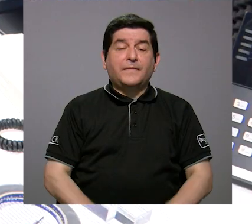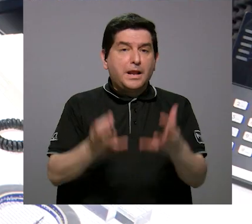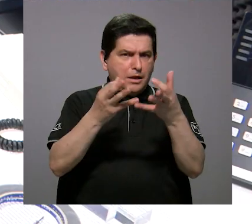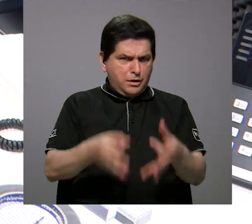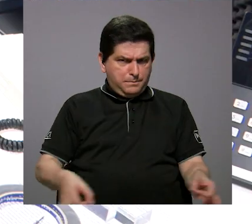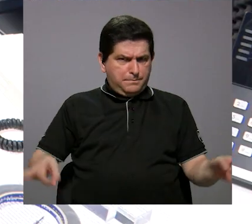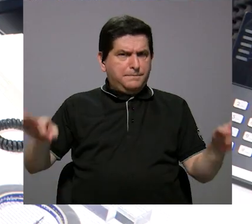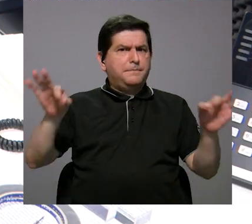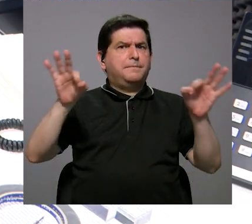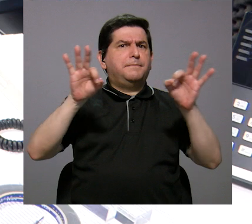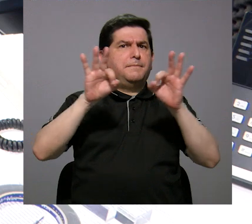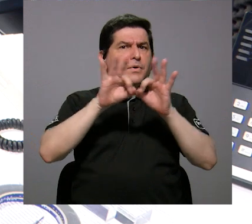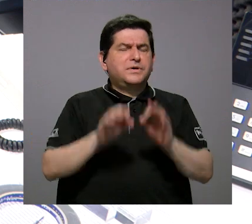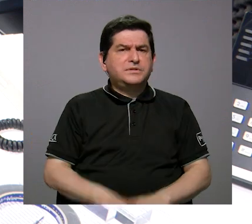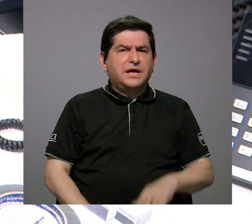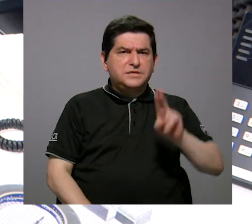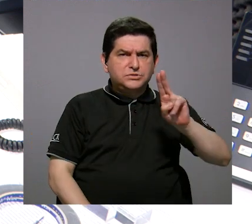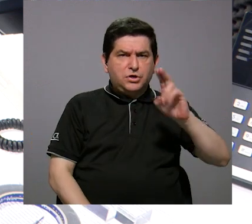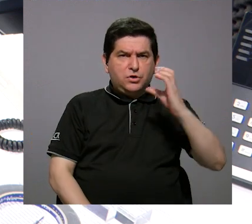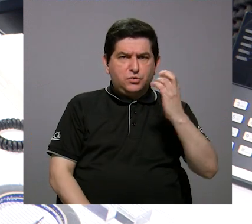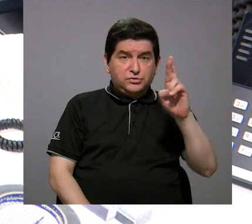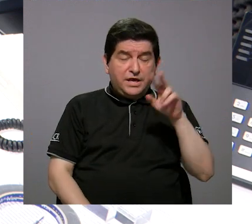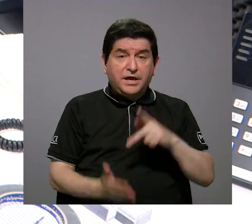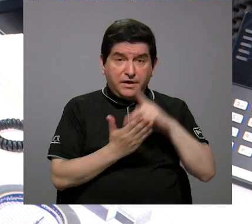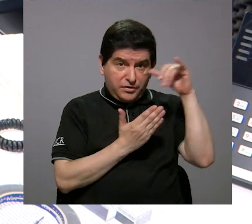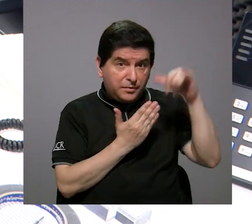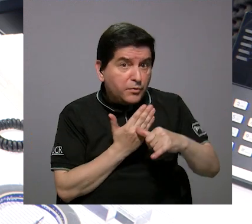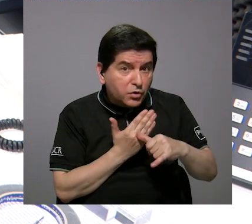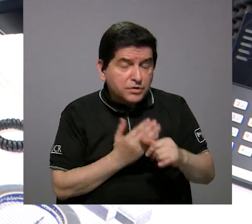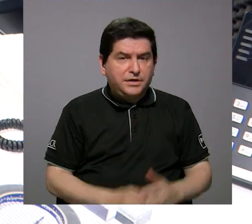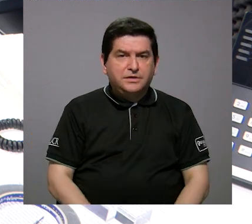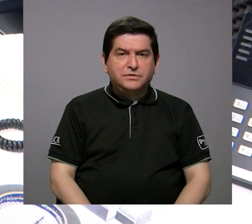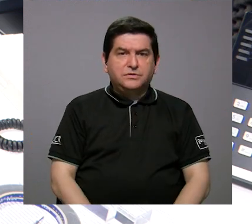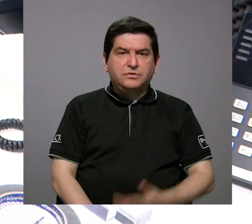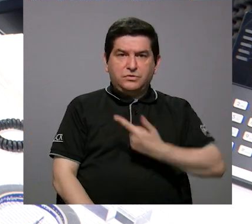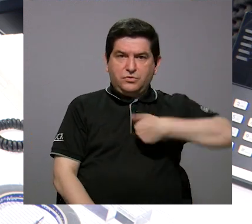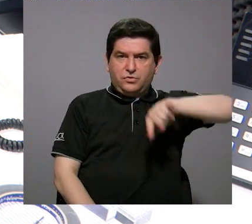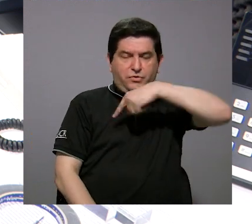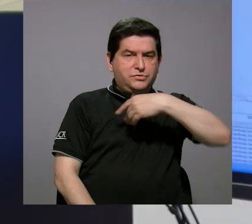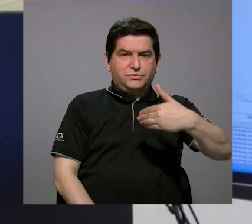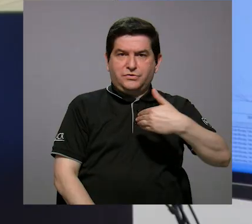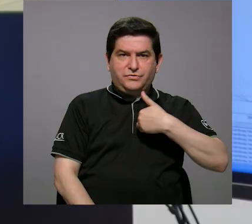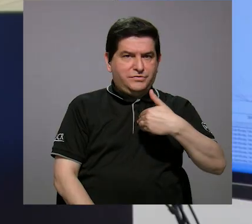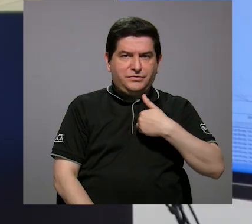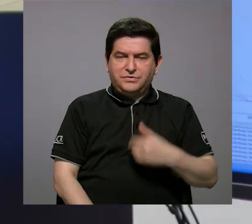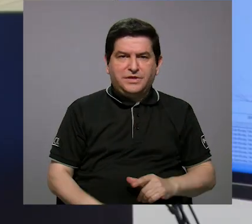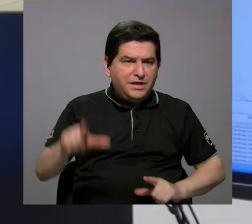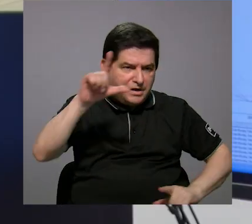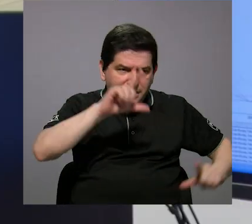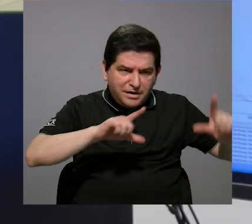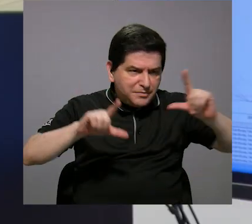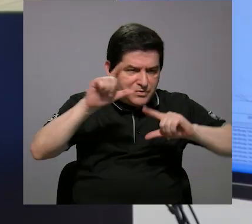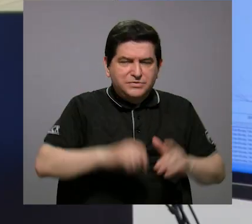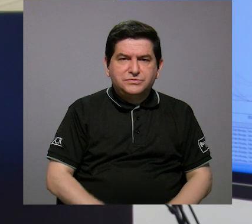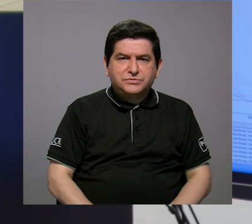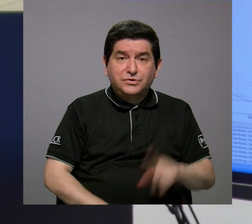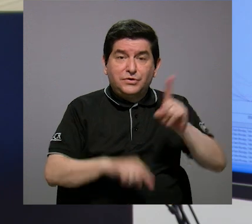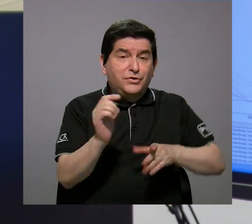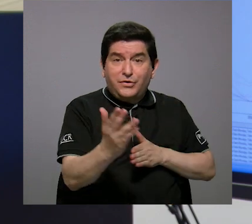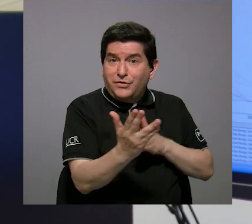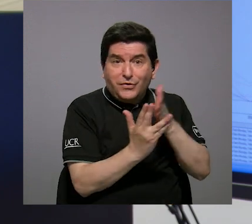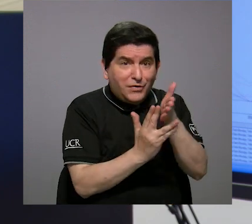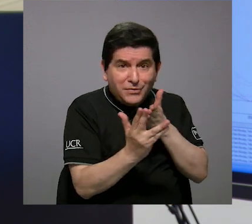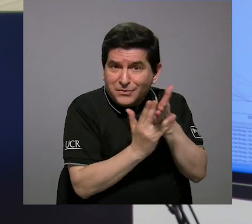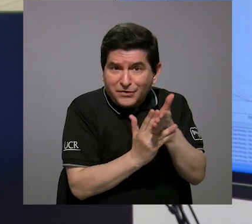La importancia que tiene la UCR en este proyecto es que nosotros no tenemos este tipo de laboratorios y no podemos